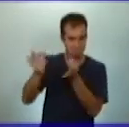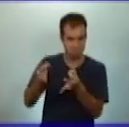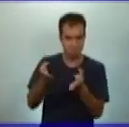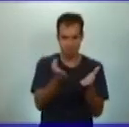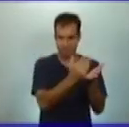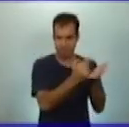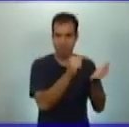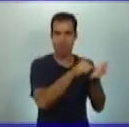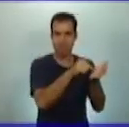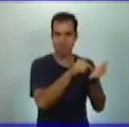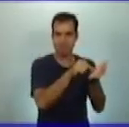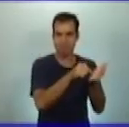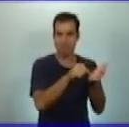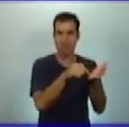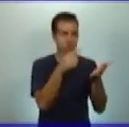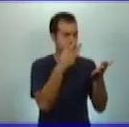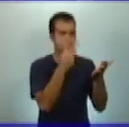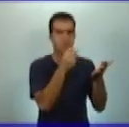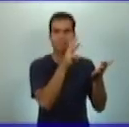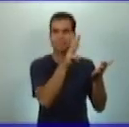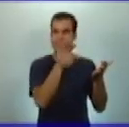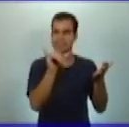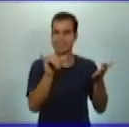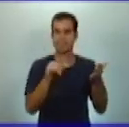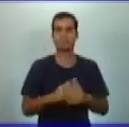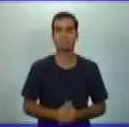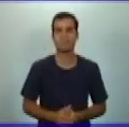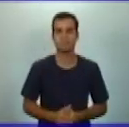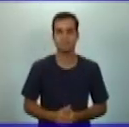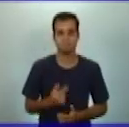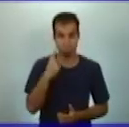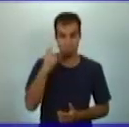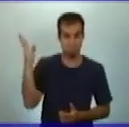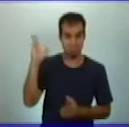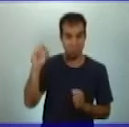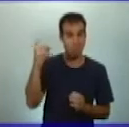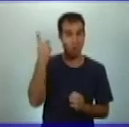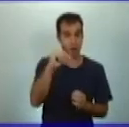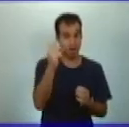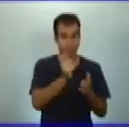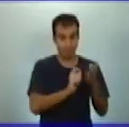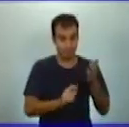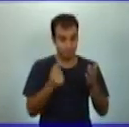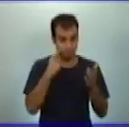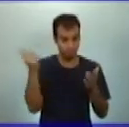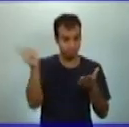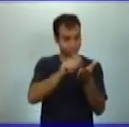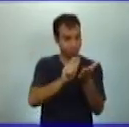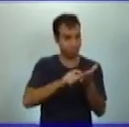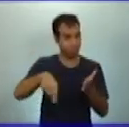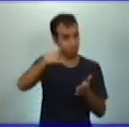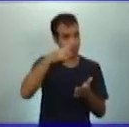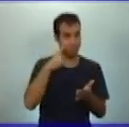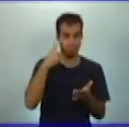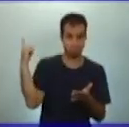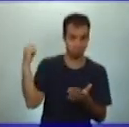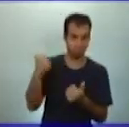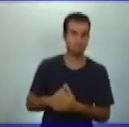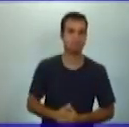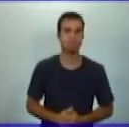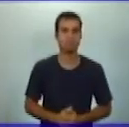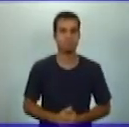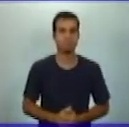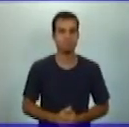texto de la página 36 y los ejercicios del 2.11 al 2.13 de las páginas 38 y 39.